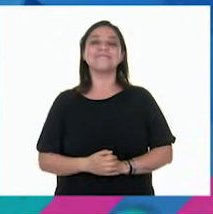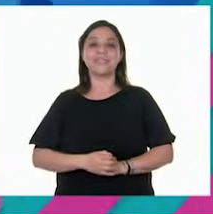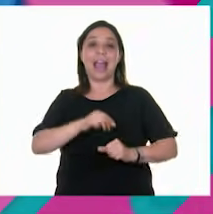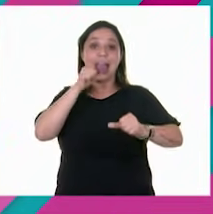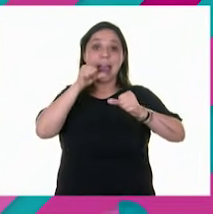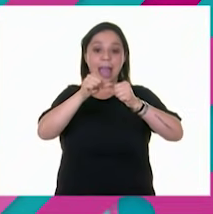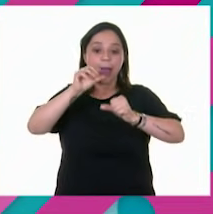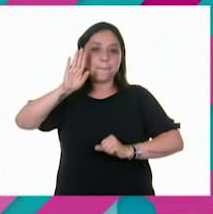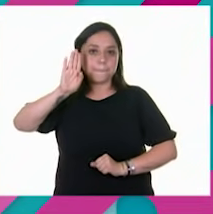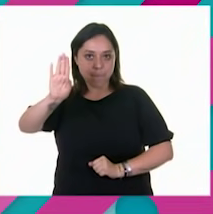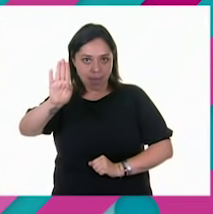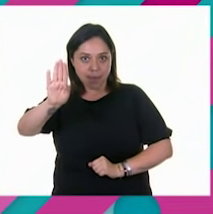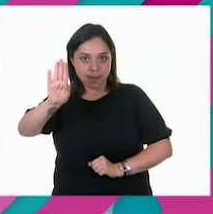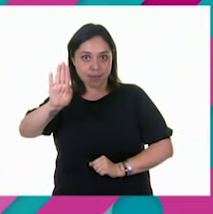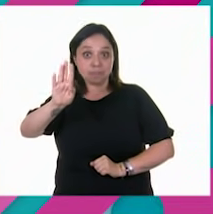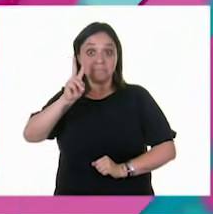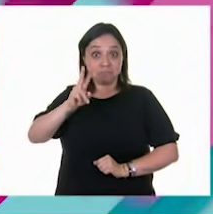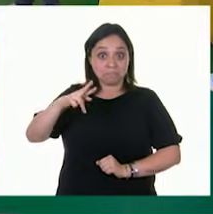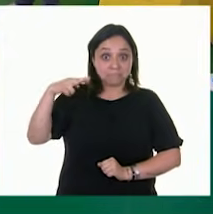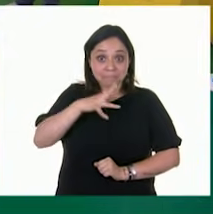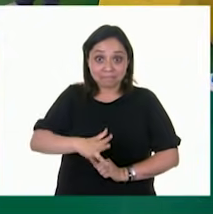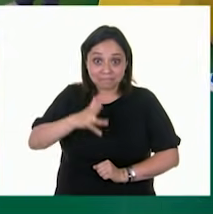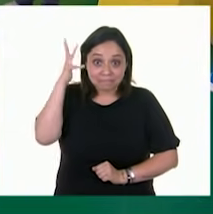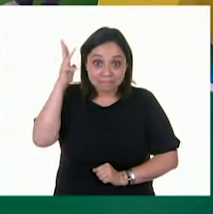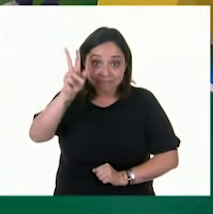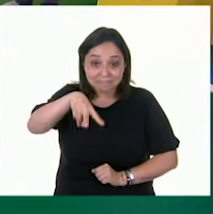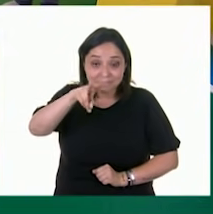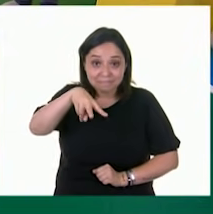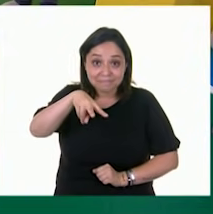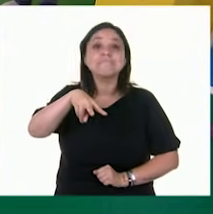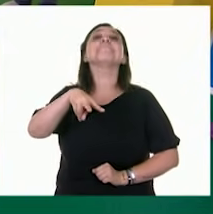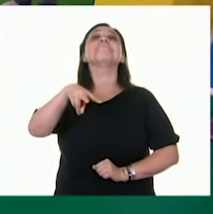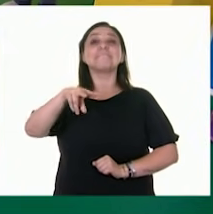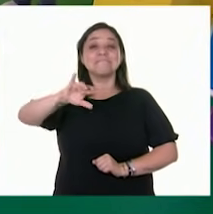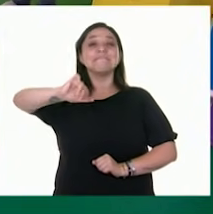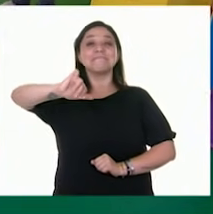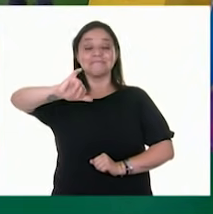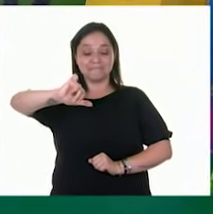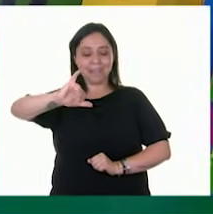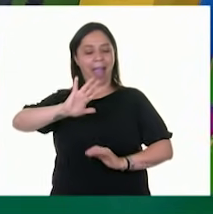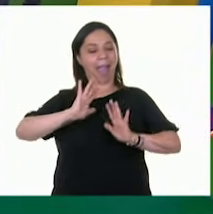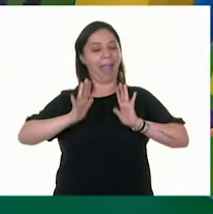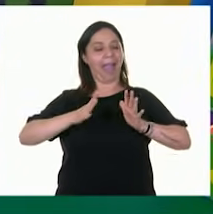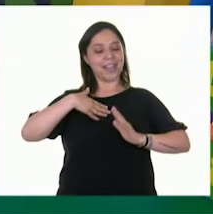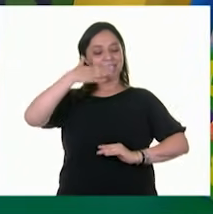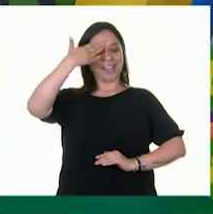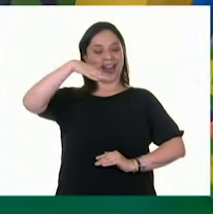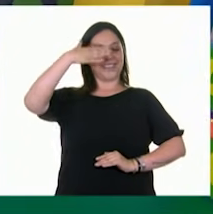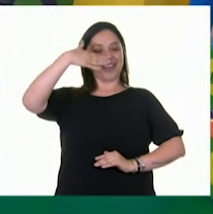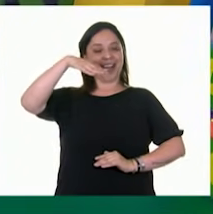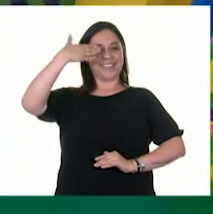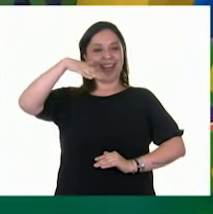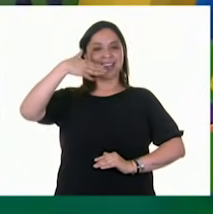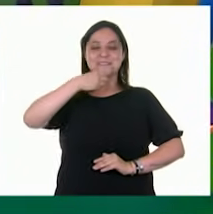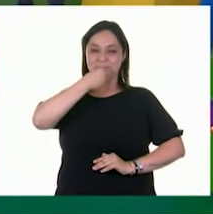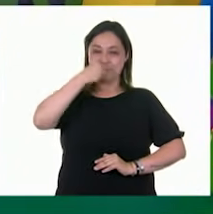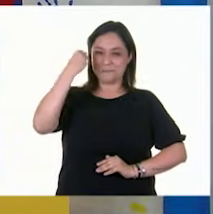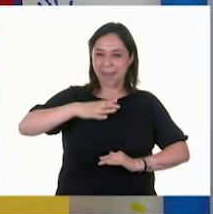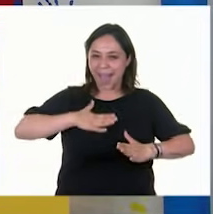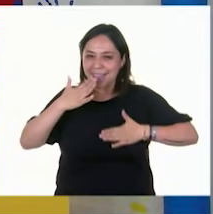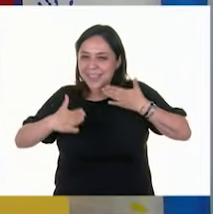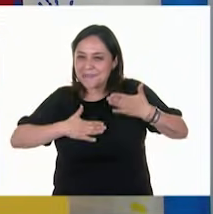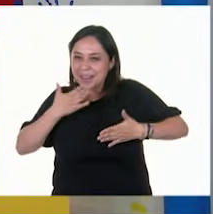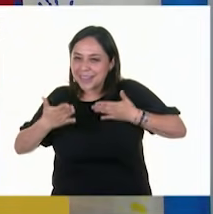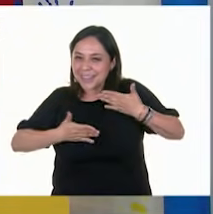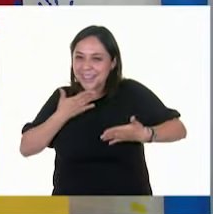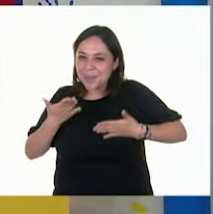B. Ajá. ¿Qué les pareció? Muy, muy rápido que resolvimos sí, esto. Sí, ya lo tenemos muy bien estudiado esto. De muy, muy padre, fracción, muy divertido. ¿Y qué